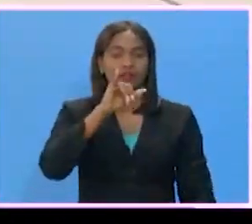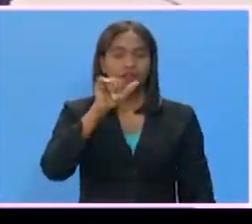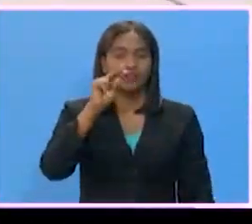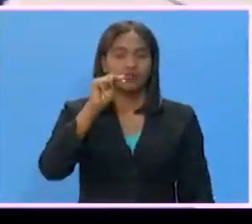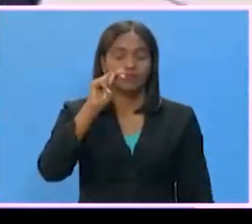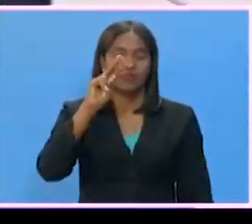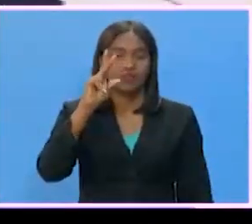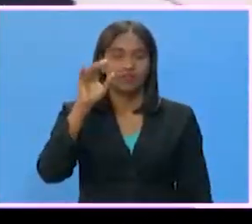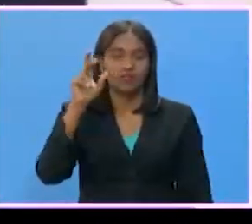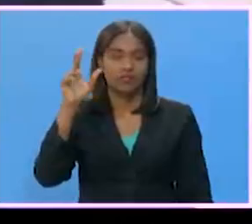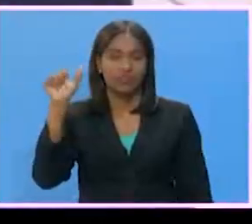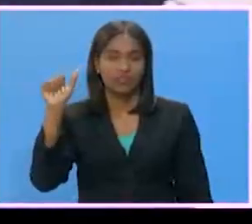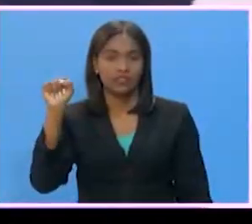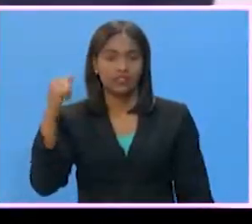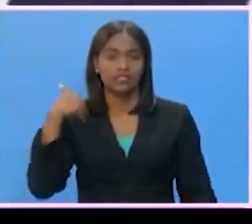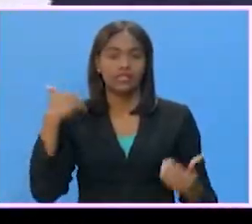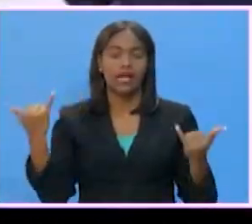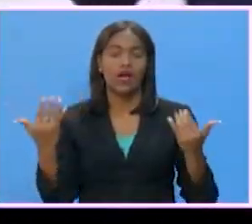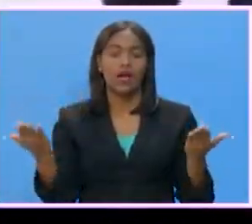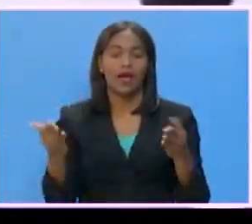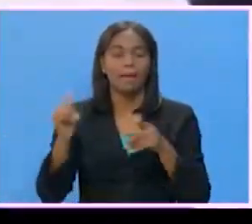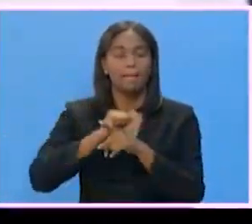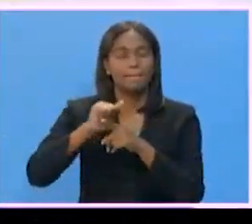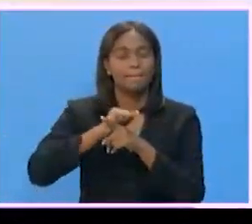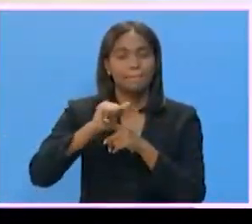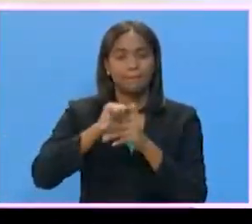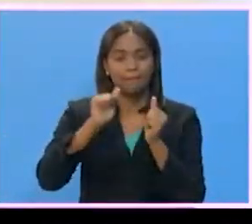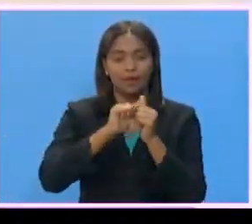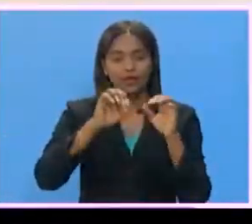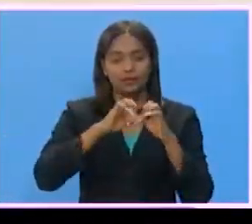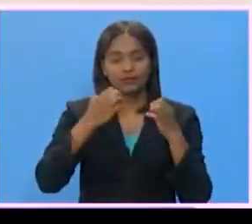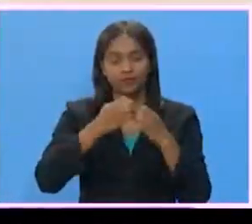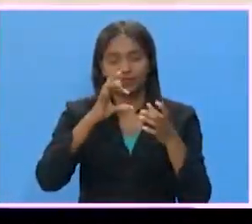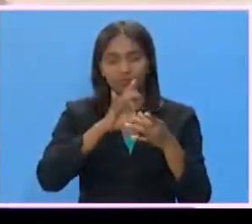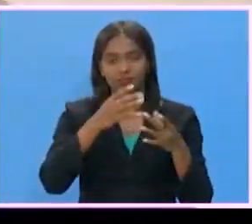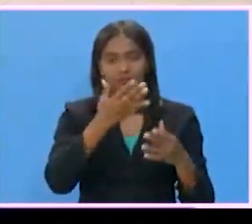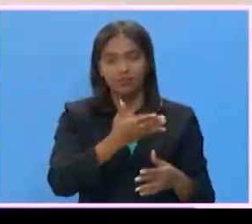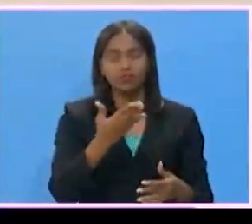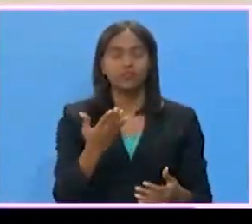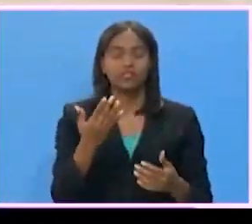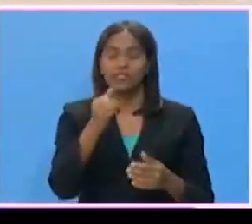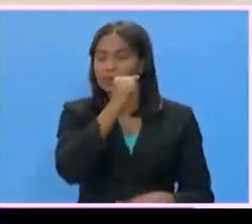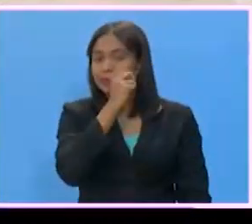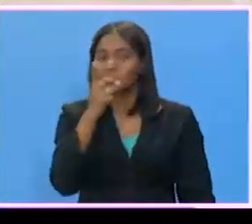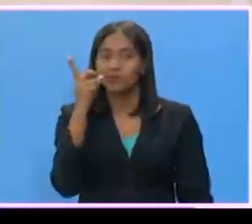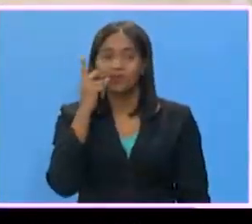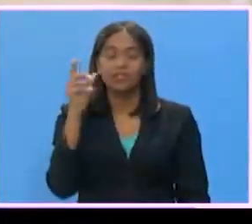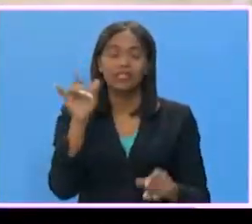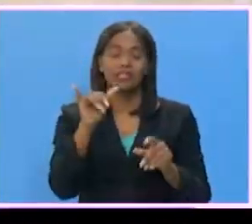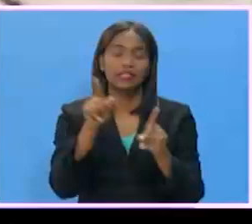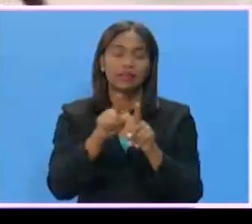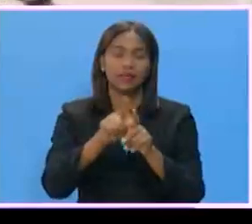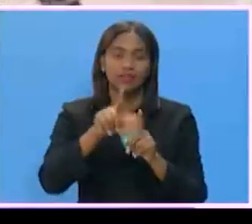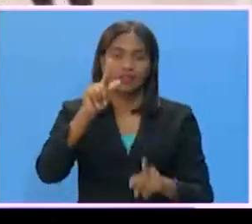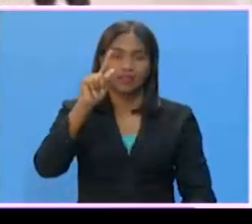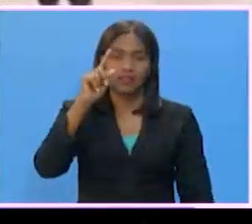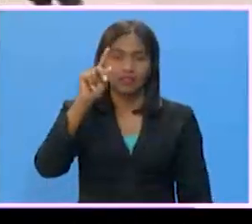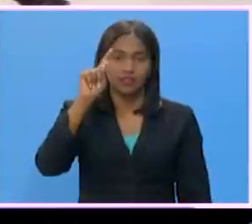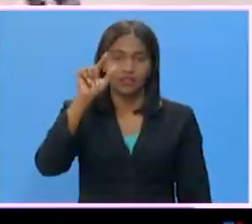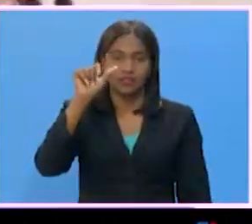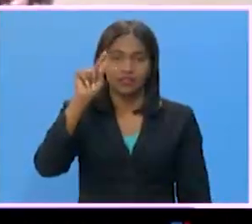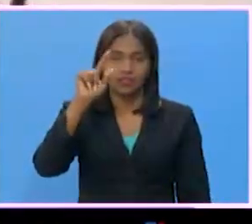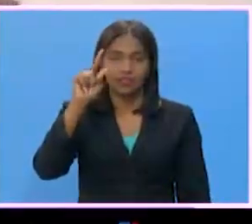Oliver Bautista, que están actualmente practicando con el conjunto de los Leones de Santo Domingo. Asimismo, Yacel Pérez, quien